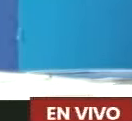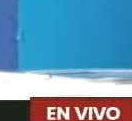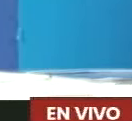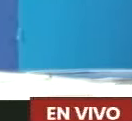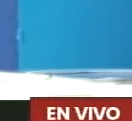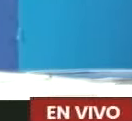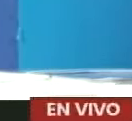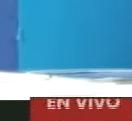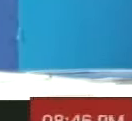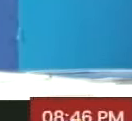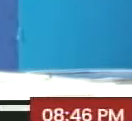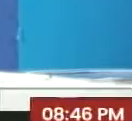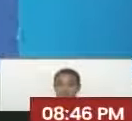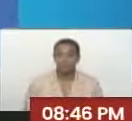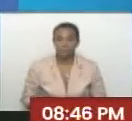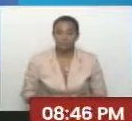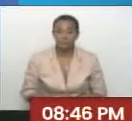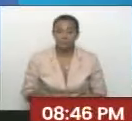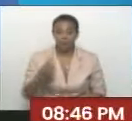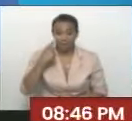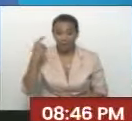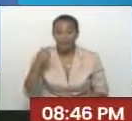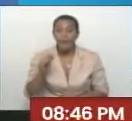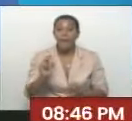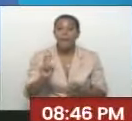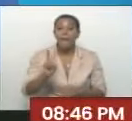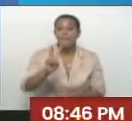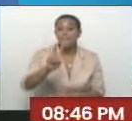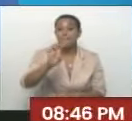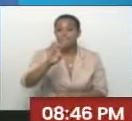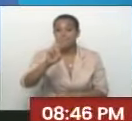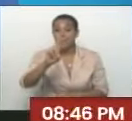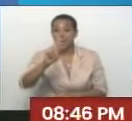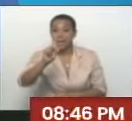iniciativa de arranque fundamental